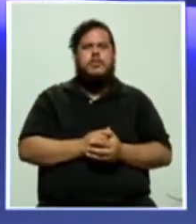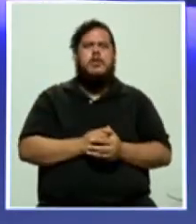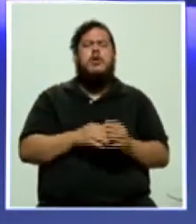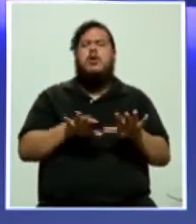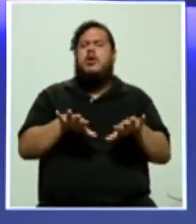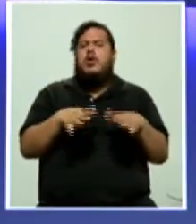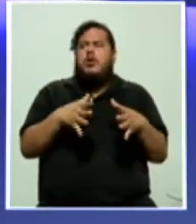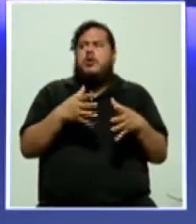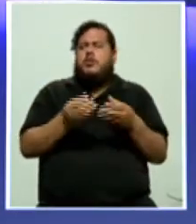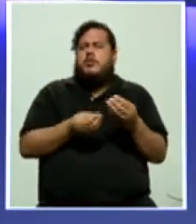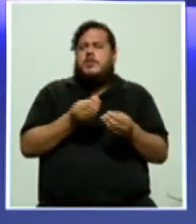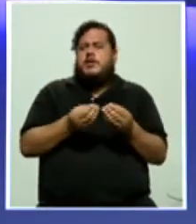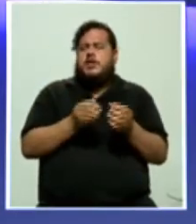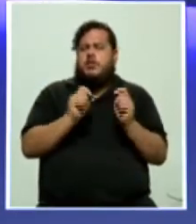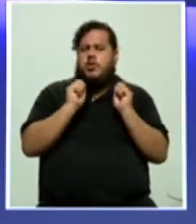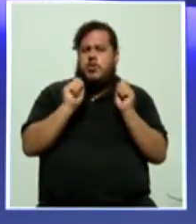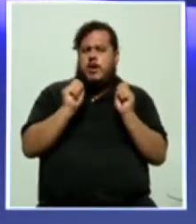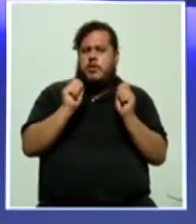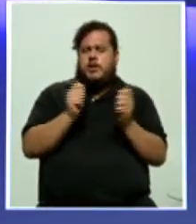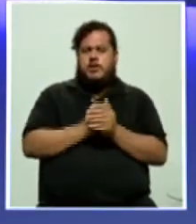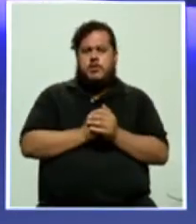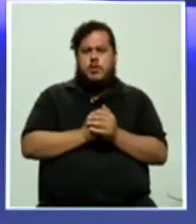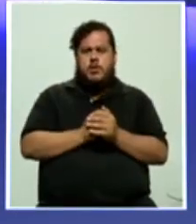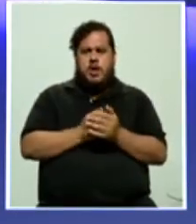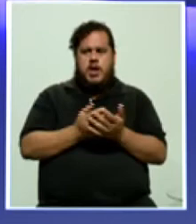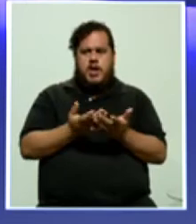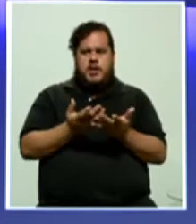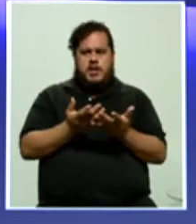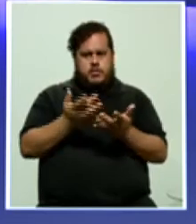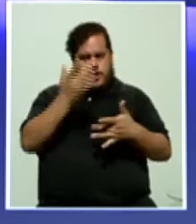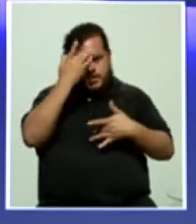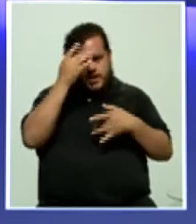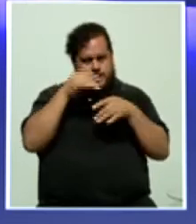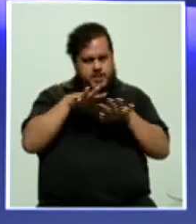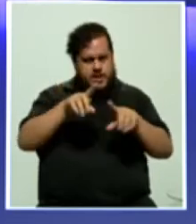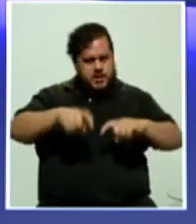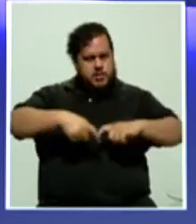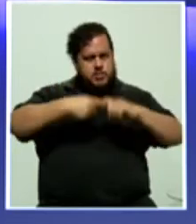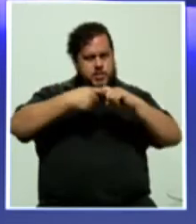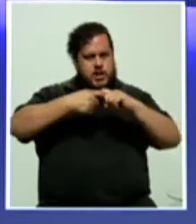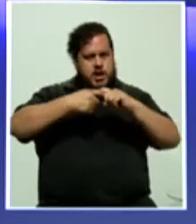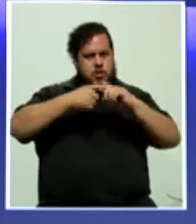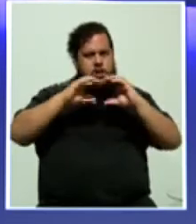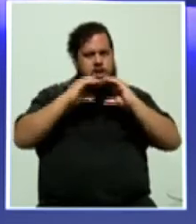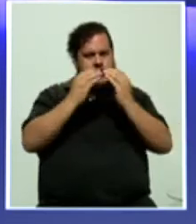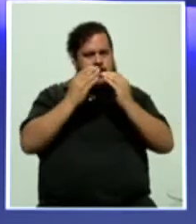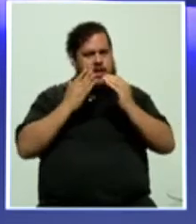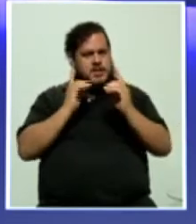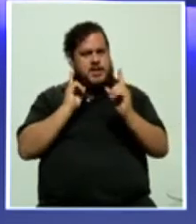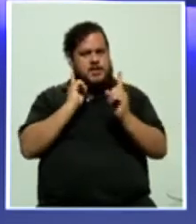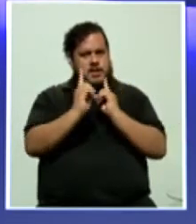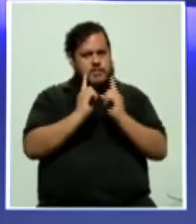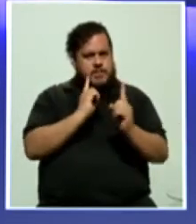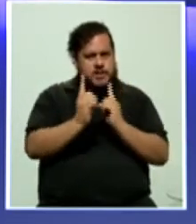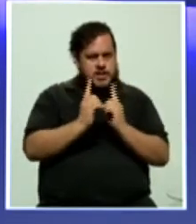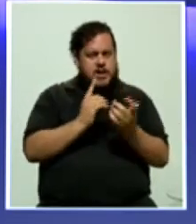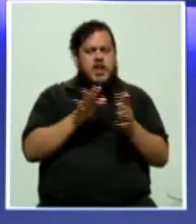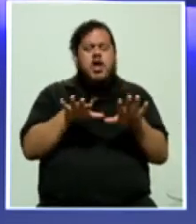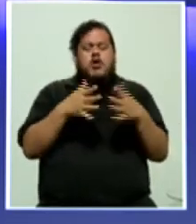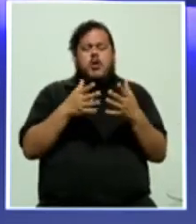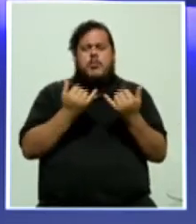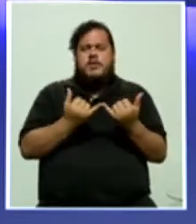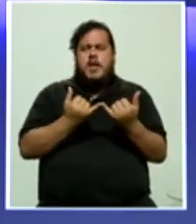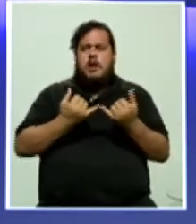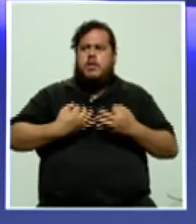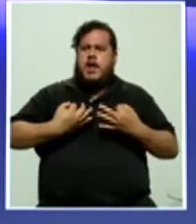están haciendo con la educación? Durante la pandemia se suspendieron las clases presenciales. ¿Cómo es ahora el día a día